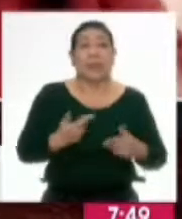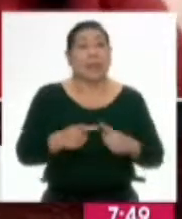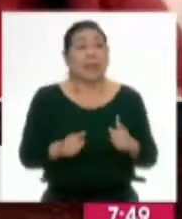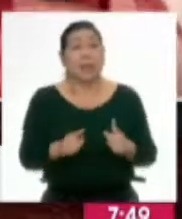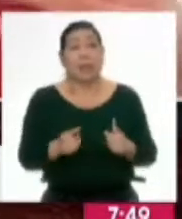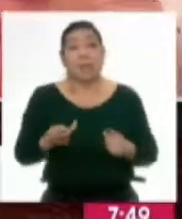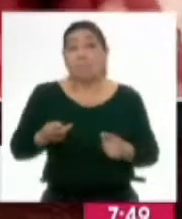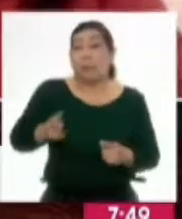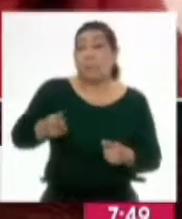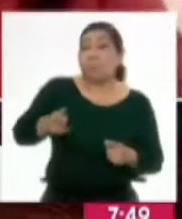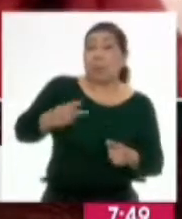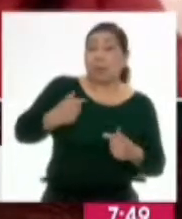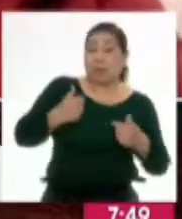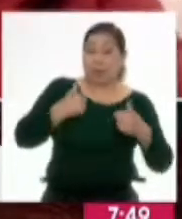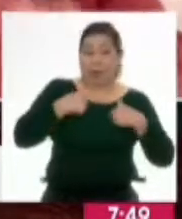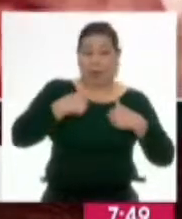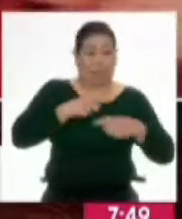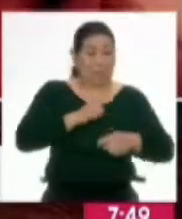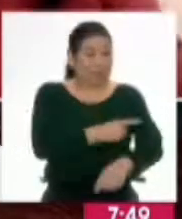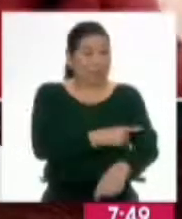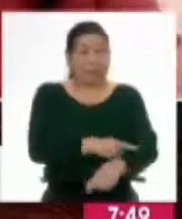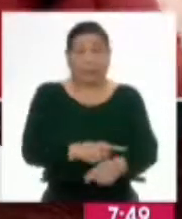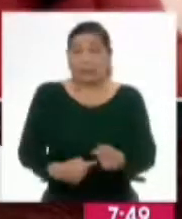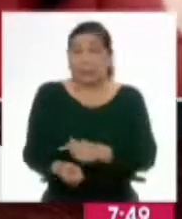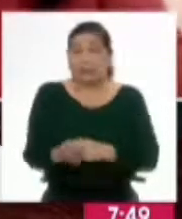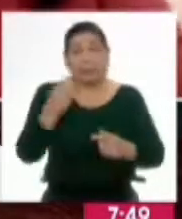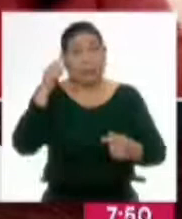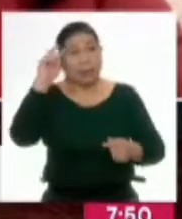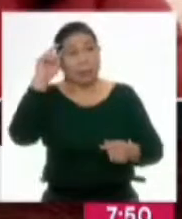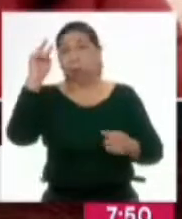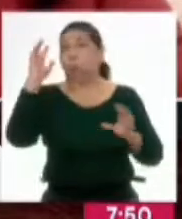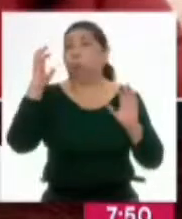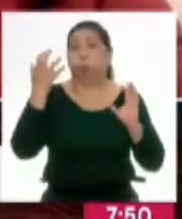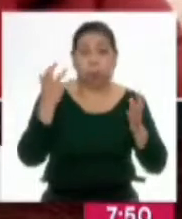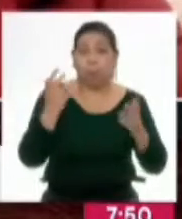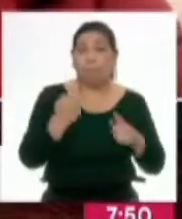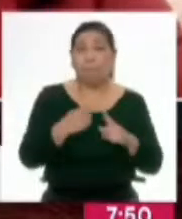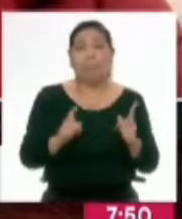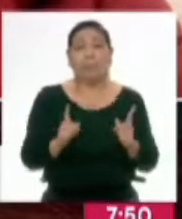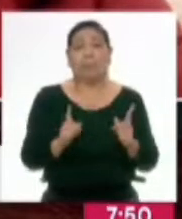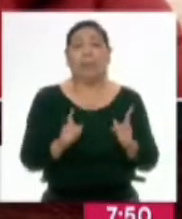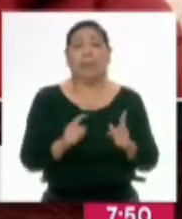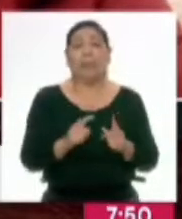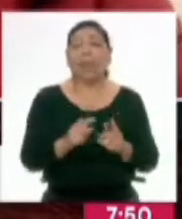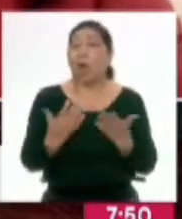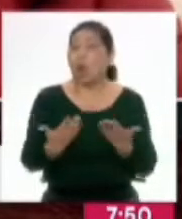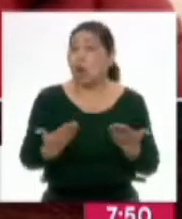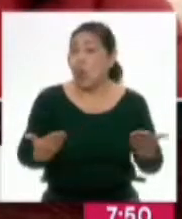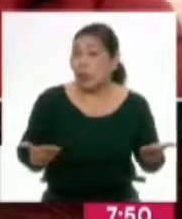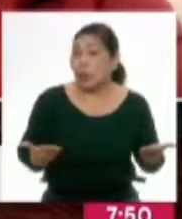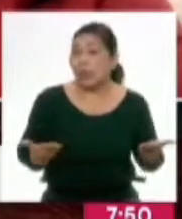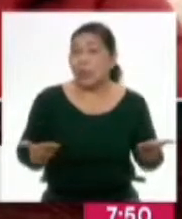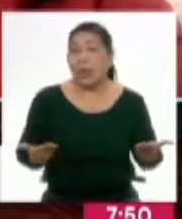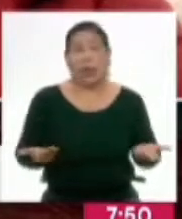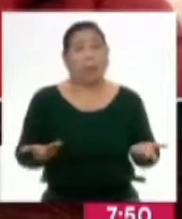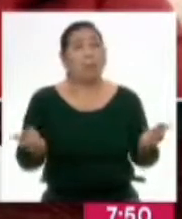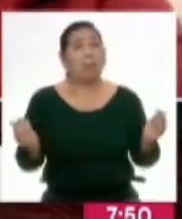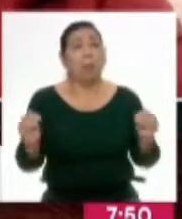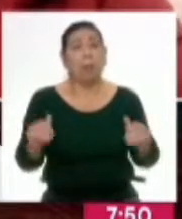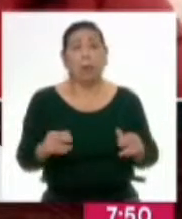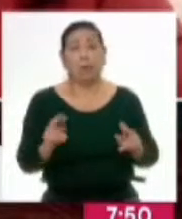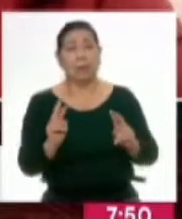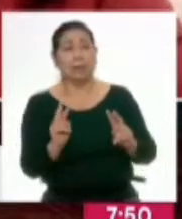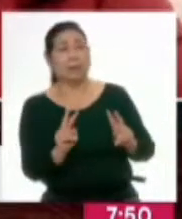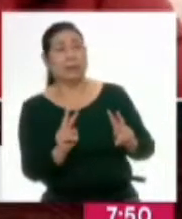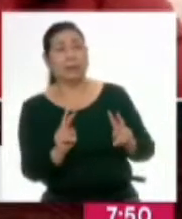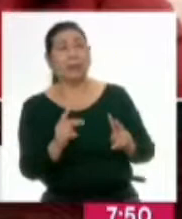está en aumento dentro de nosotros, bloquea nuestra capacidad de ver con objetividad las cosas y nos hace caer en una